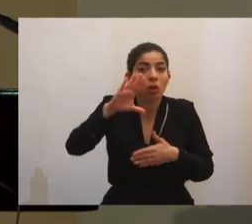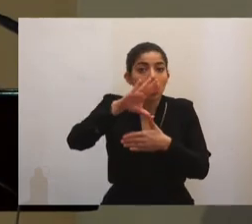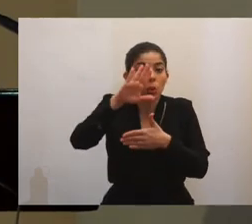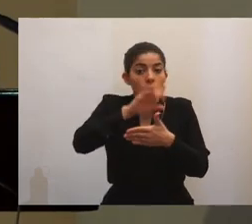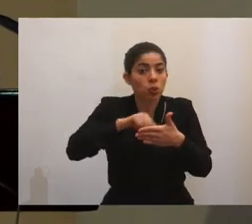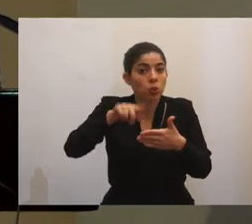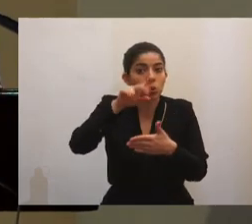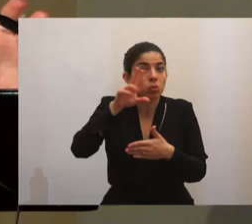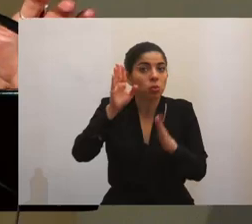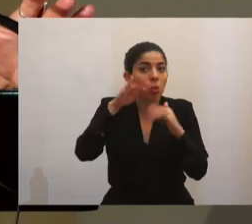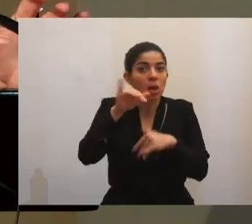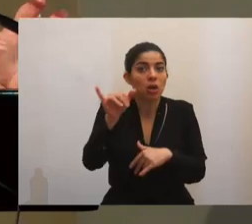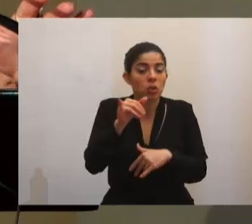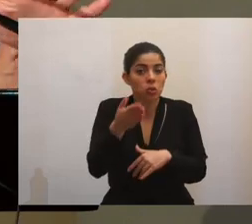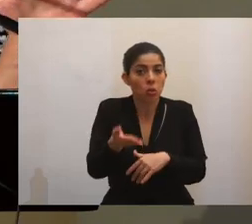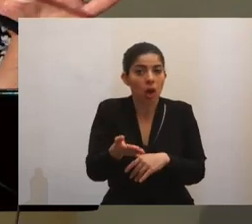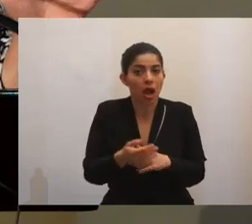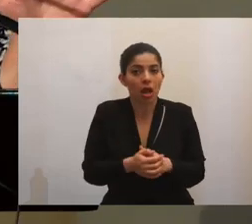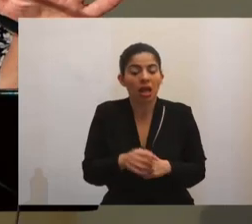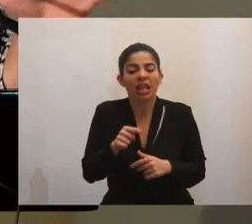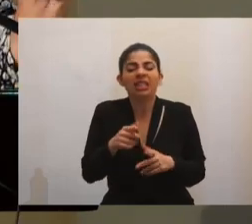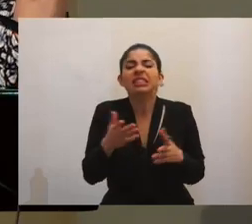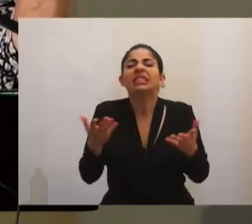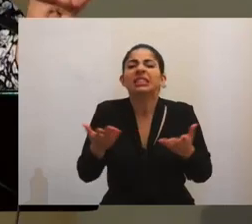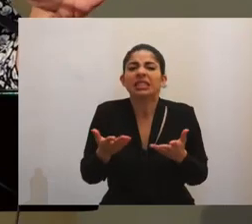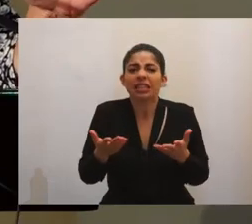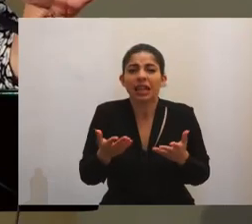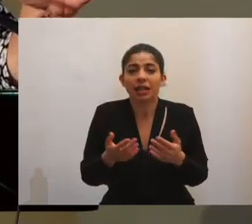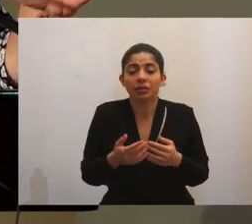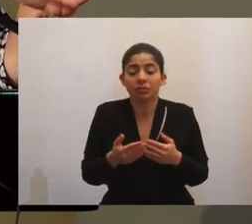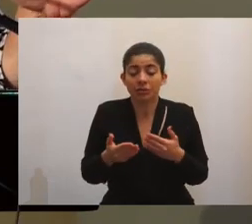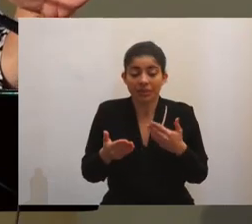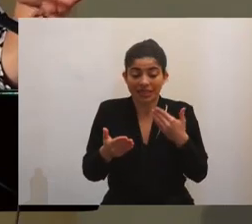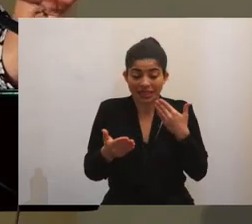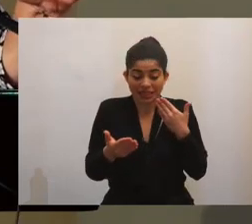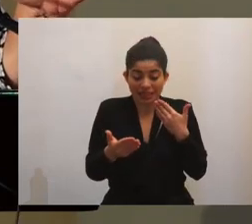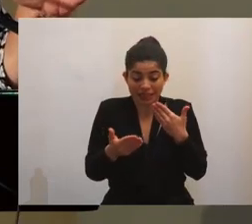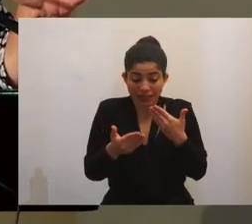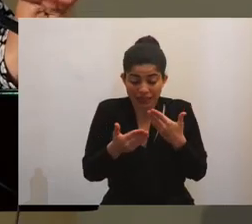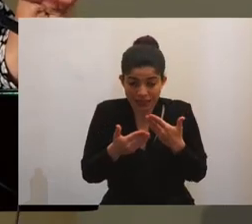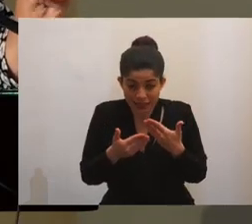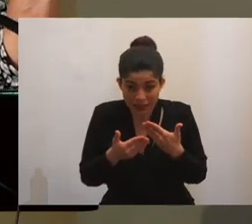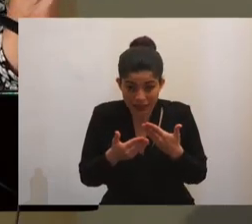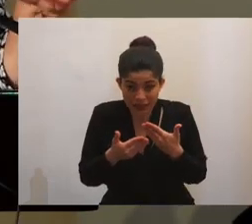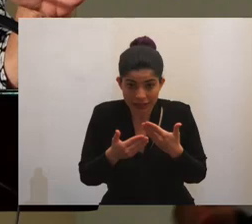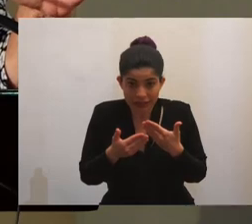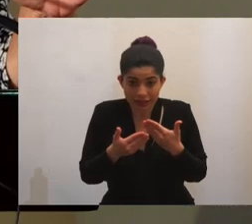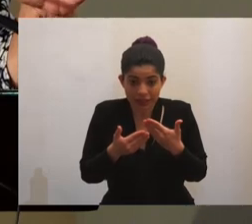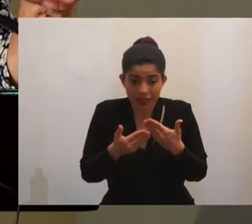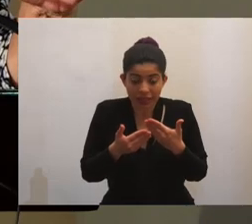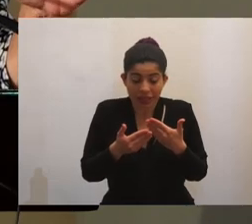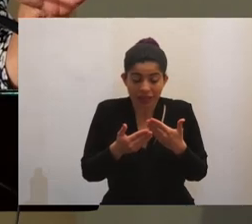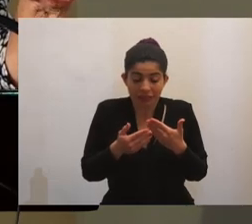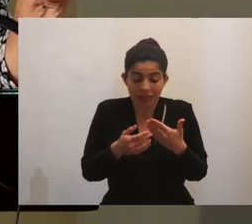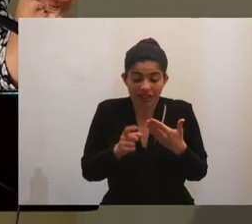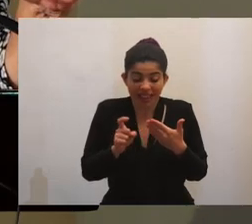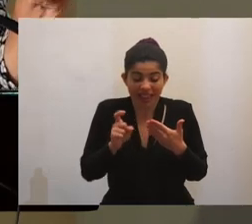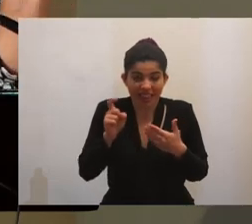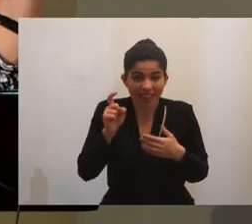continente. Y es el de que a las puertas de tener